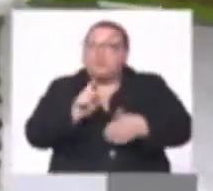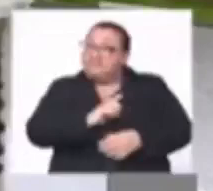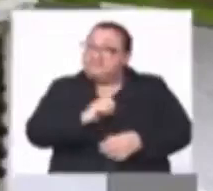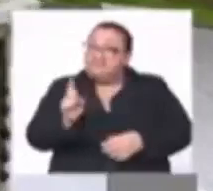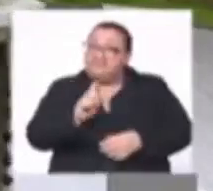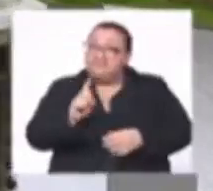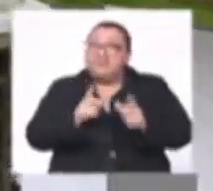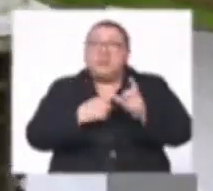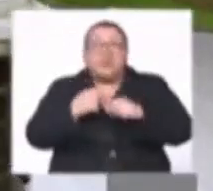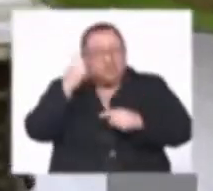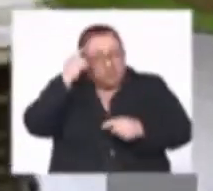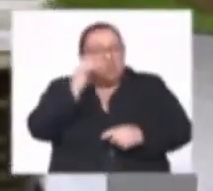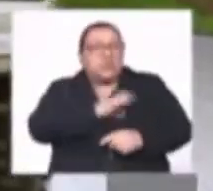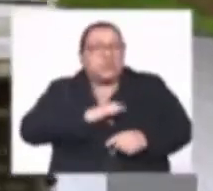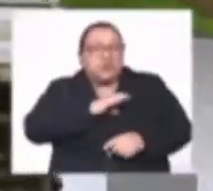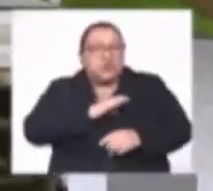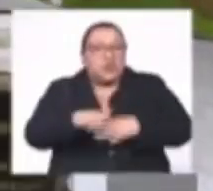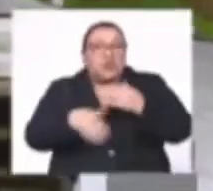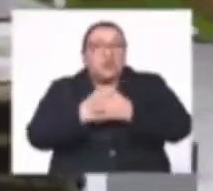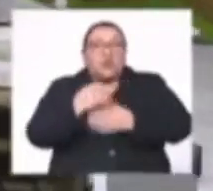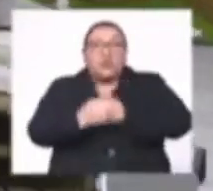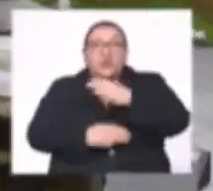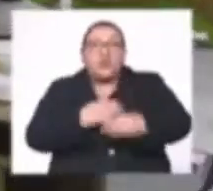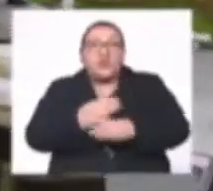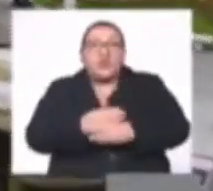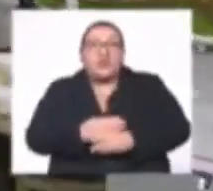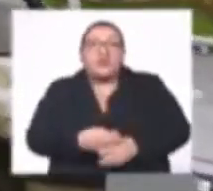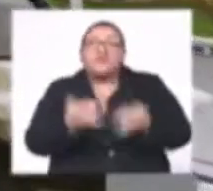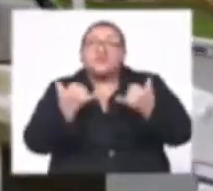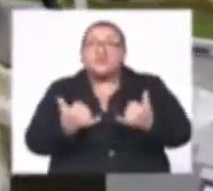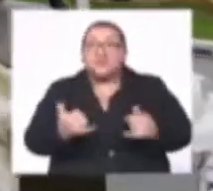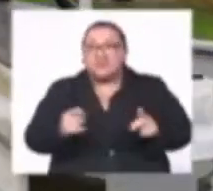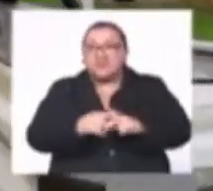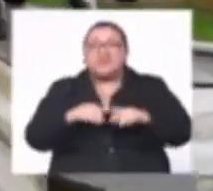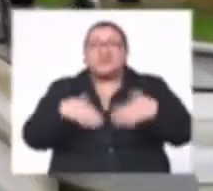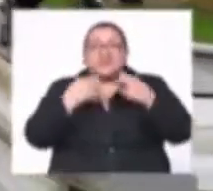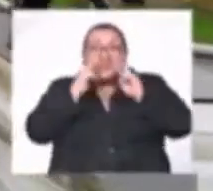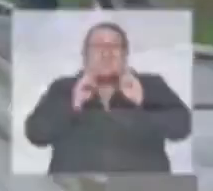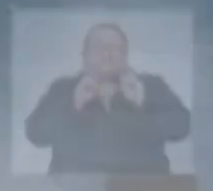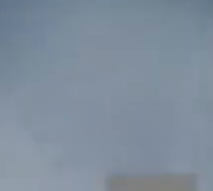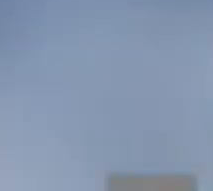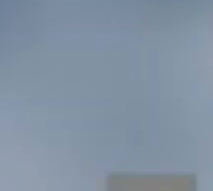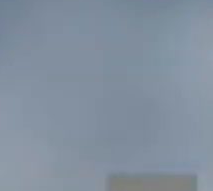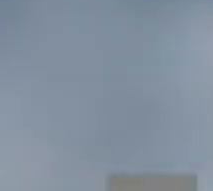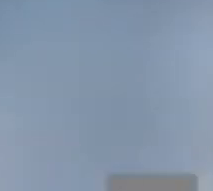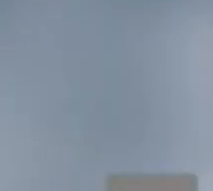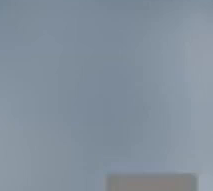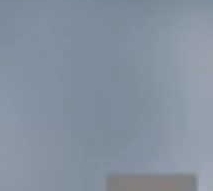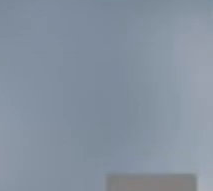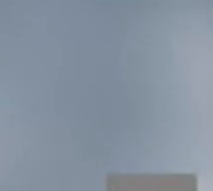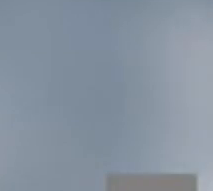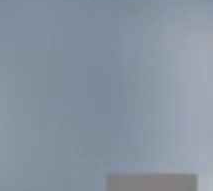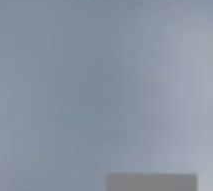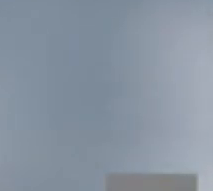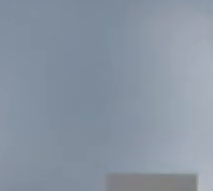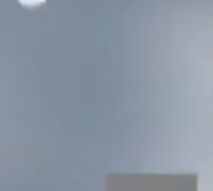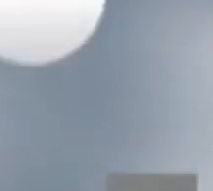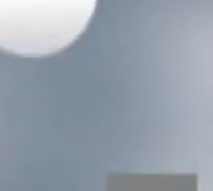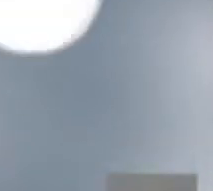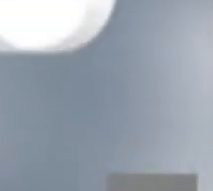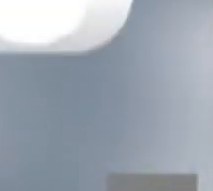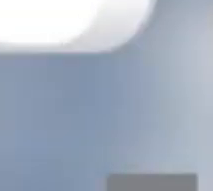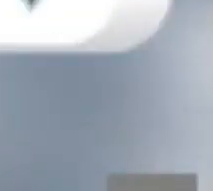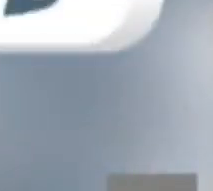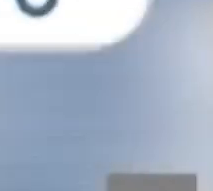de concienciación a nivel mundial. Hoy, 10 de junio, también ya podemos observar en nuestra pantalla la